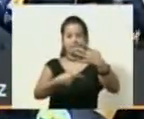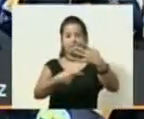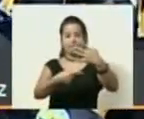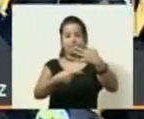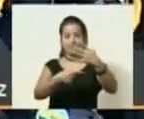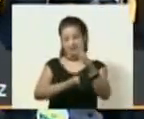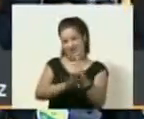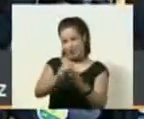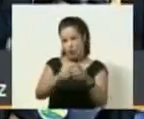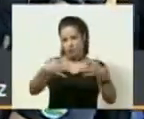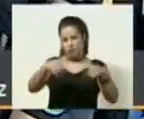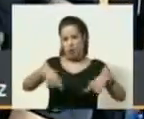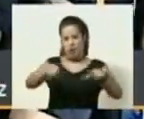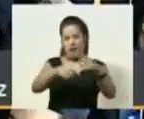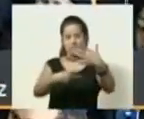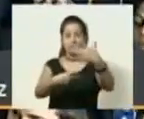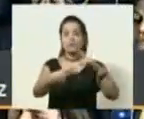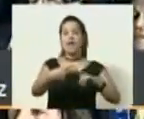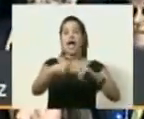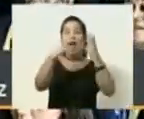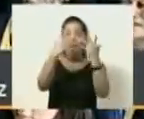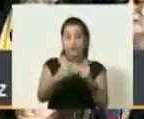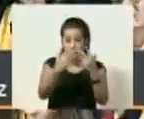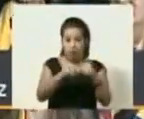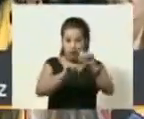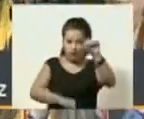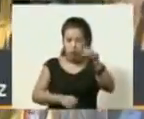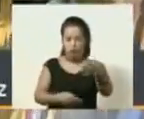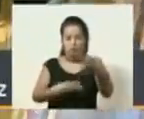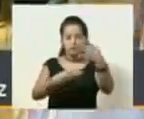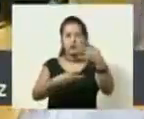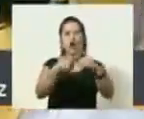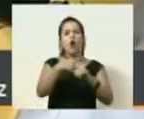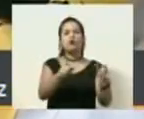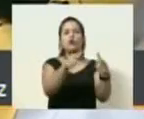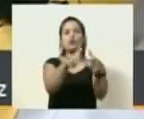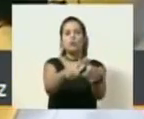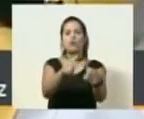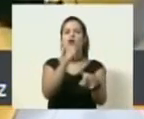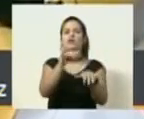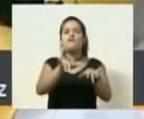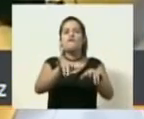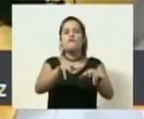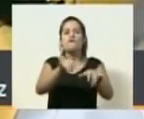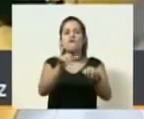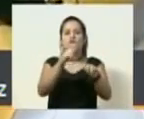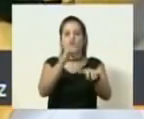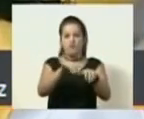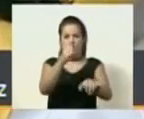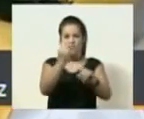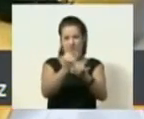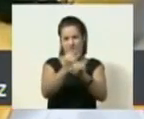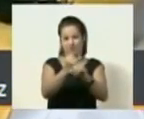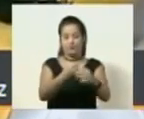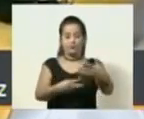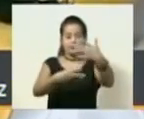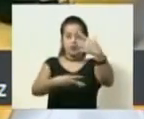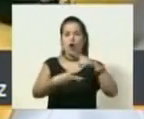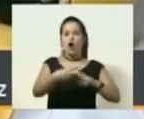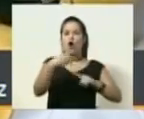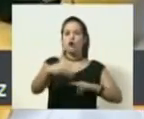local, administración, informática, tecnología de la producción